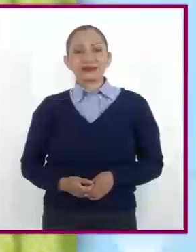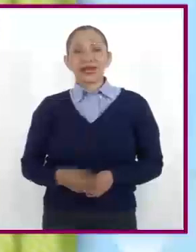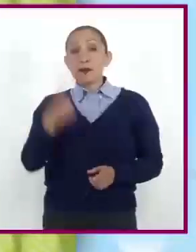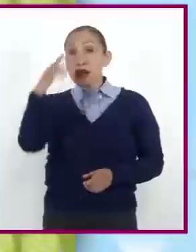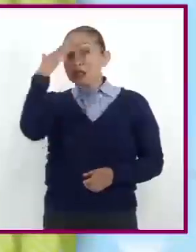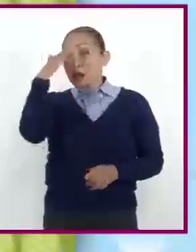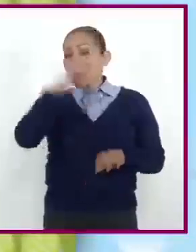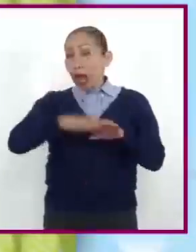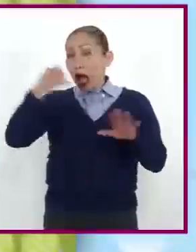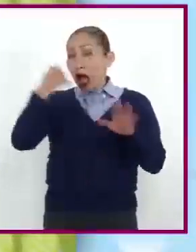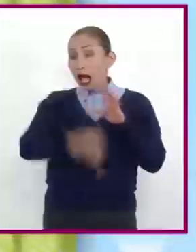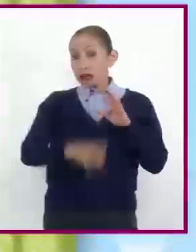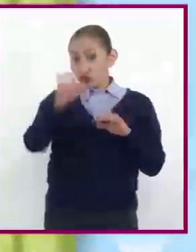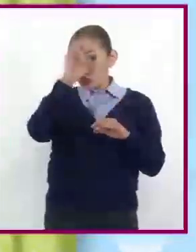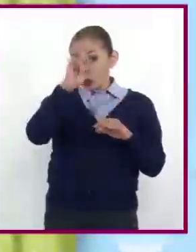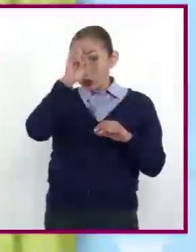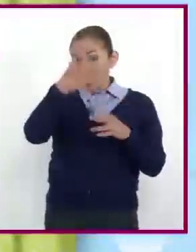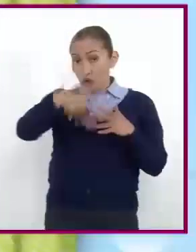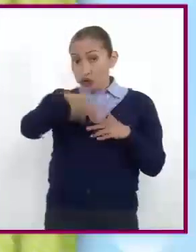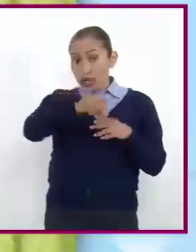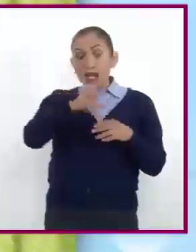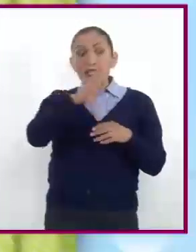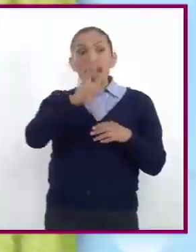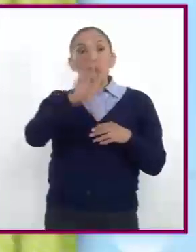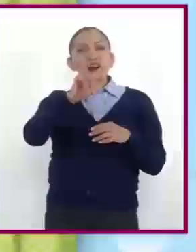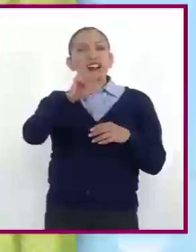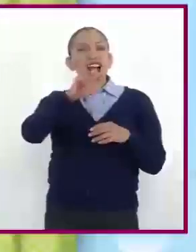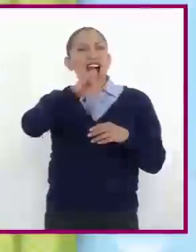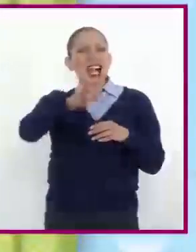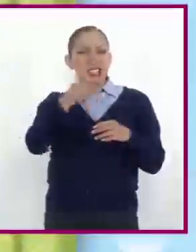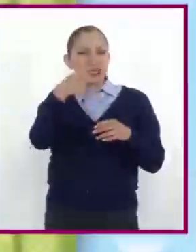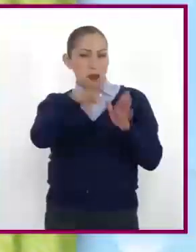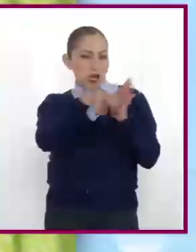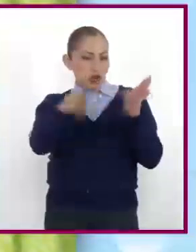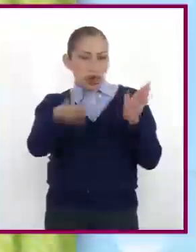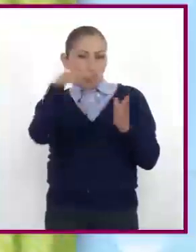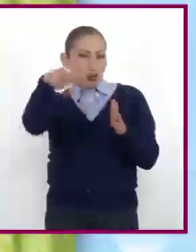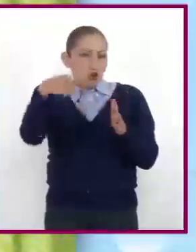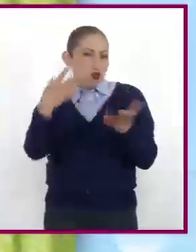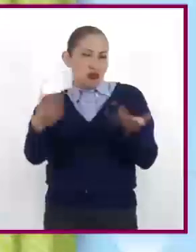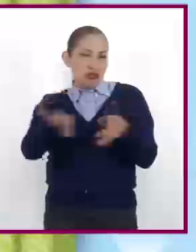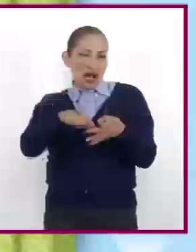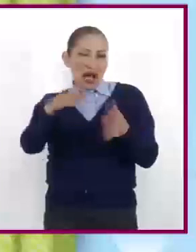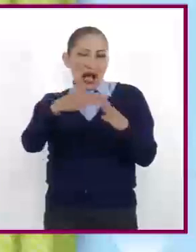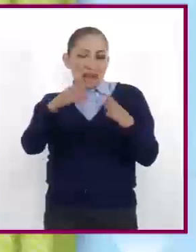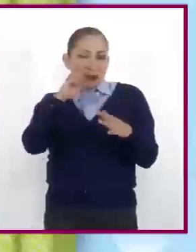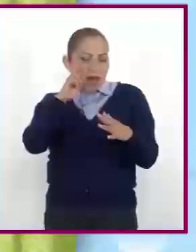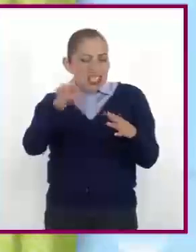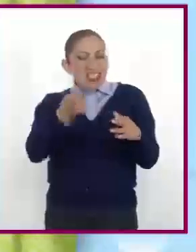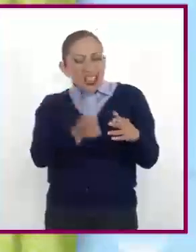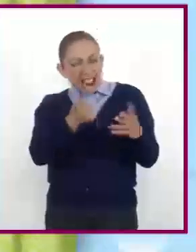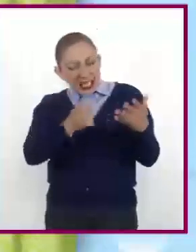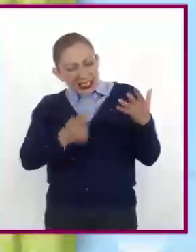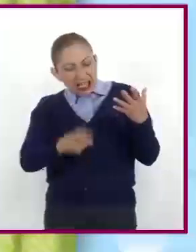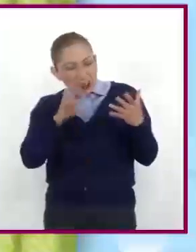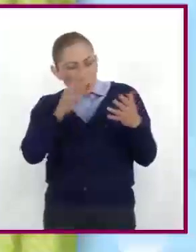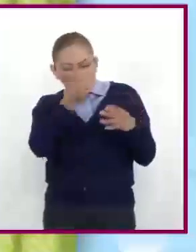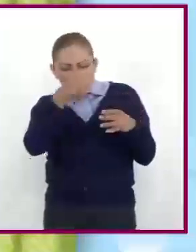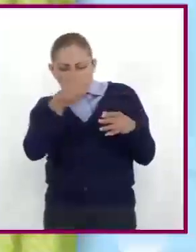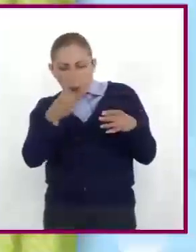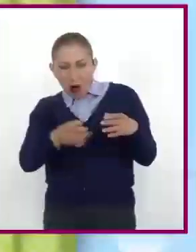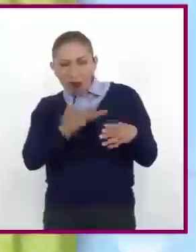Para saber más, te recomendamos buscar reportajes en los periódicos de tu localidad y poner atención en sus características y